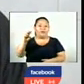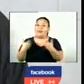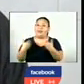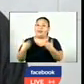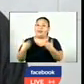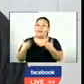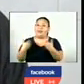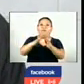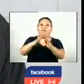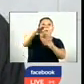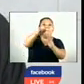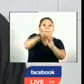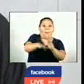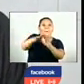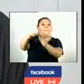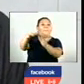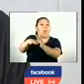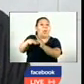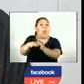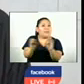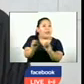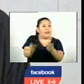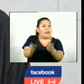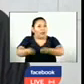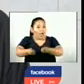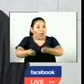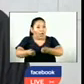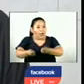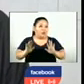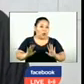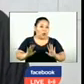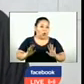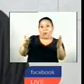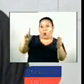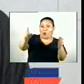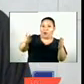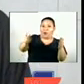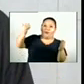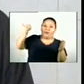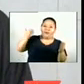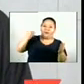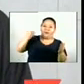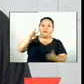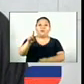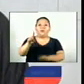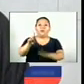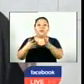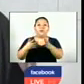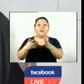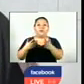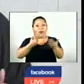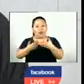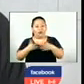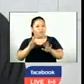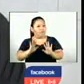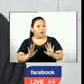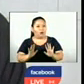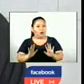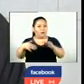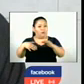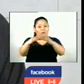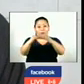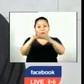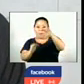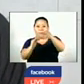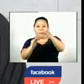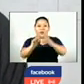encerrados y una restricción de circulación muy fuerte y en el caso pues de todos los indicadores que le acabo de mencionar todos se mantienen por debajo de